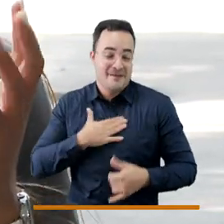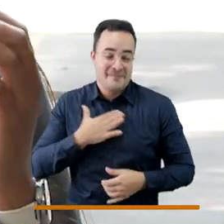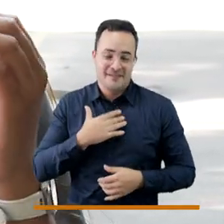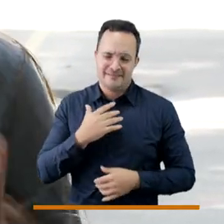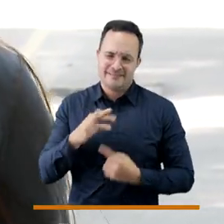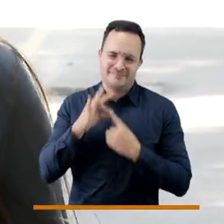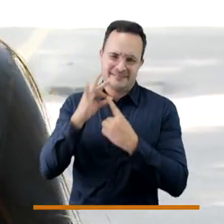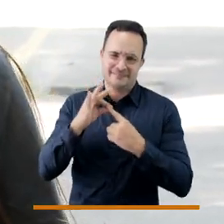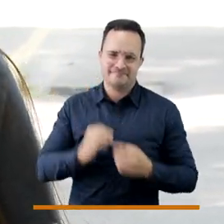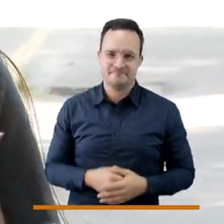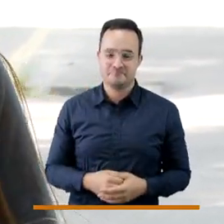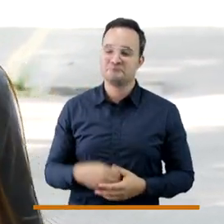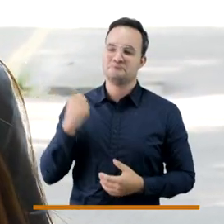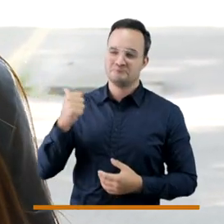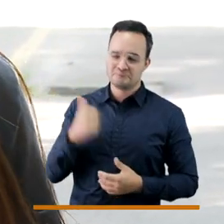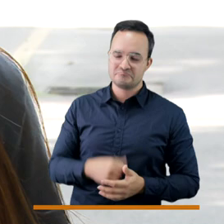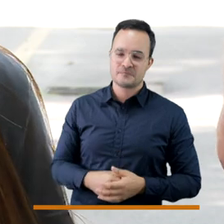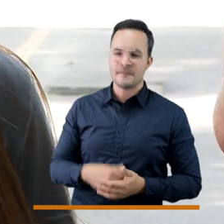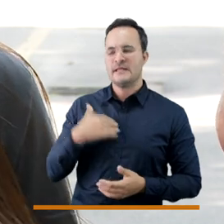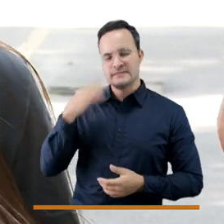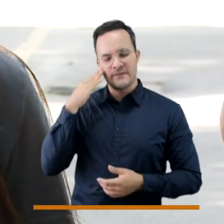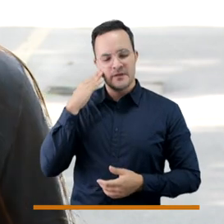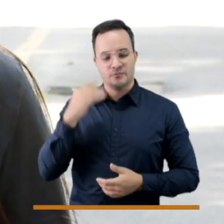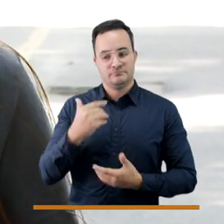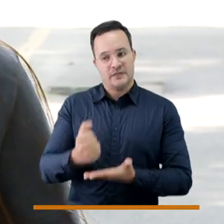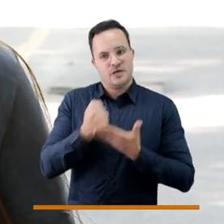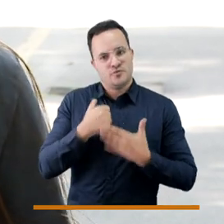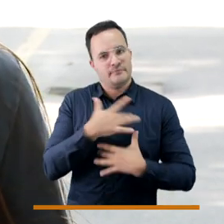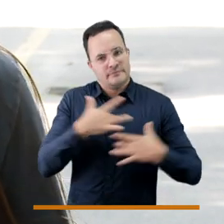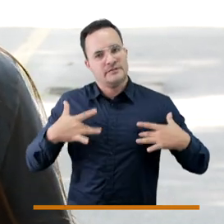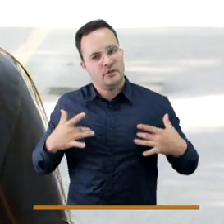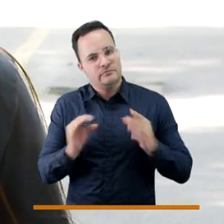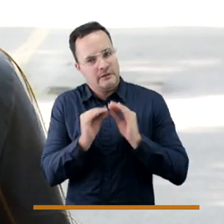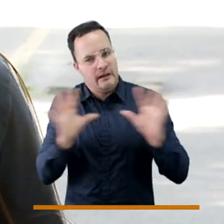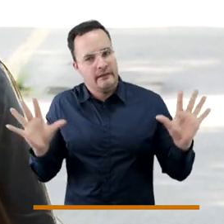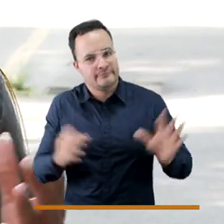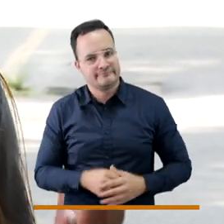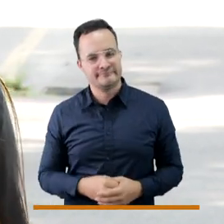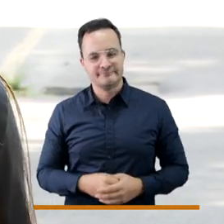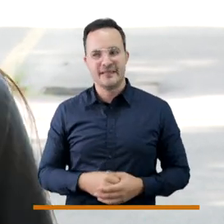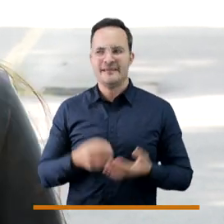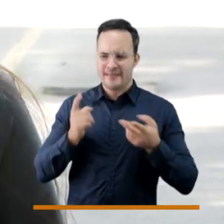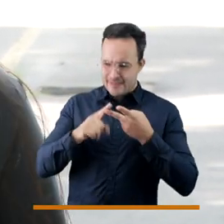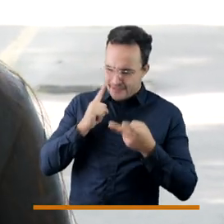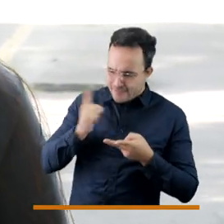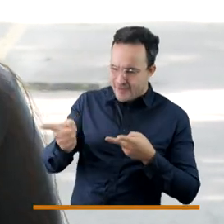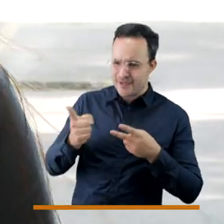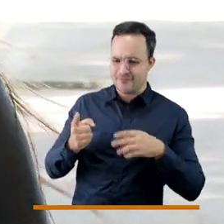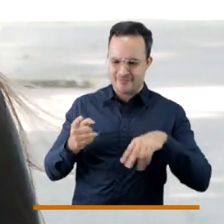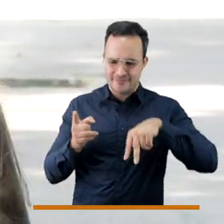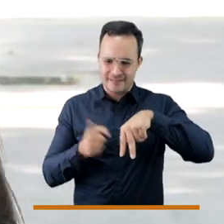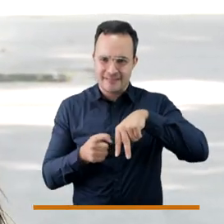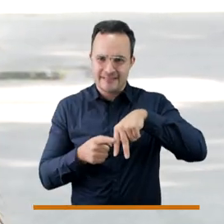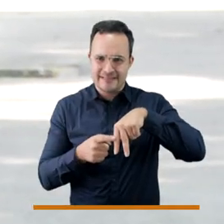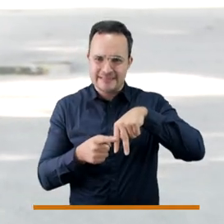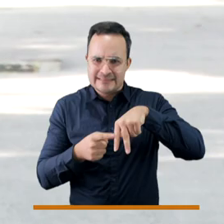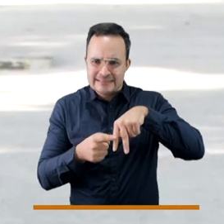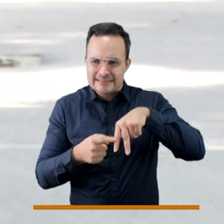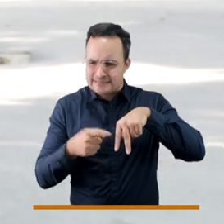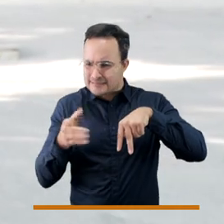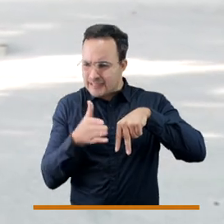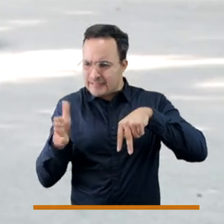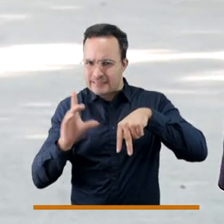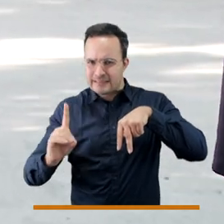sabemos que el ciclismo es muy beneficioso para la salud y también nos dimos cuenta que lo operaron de la rodilla derecha